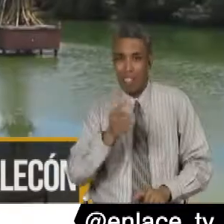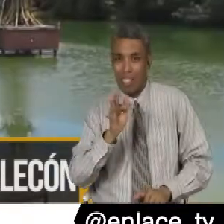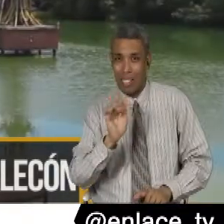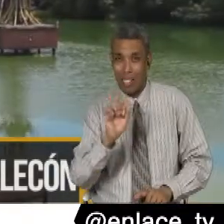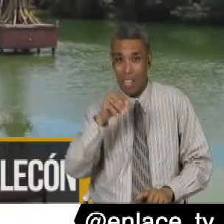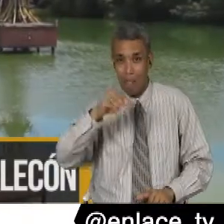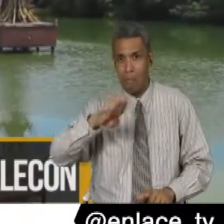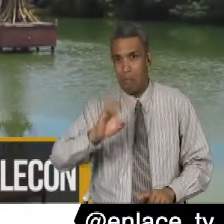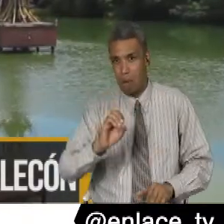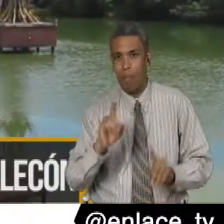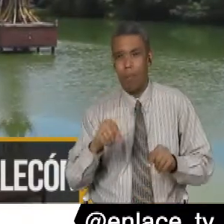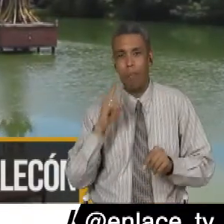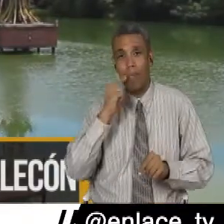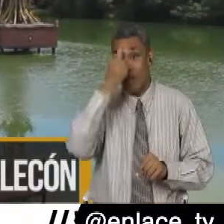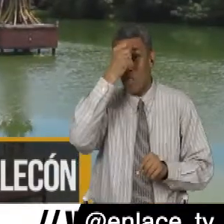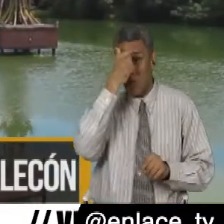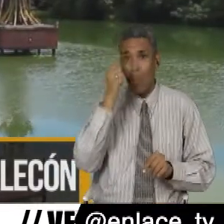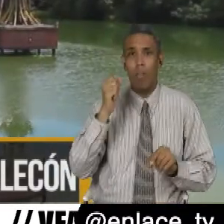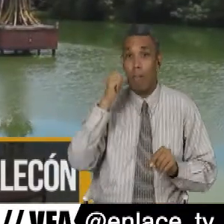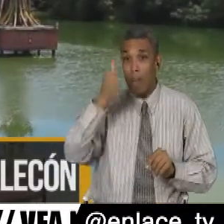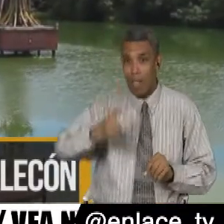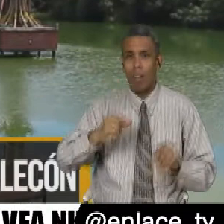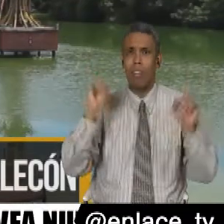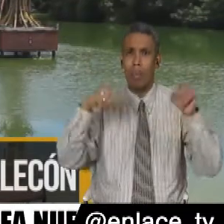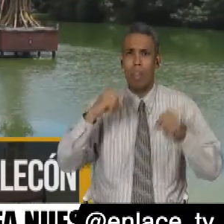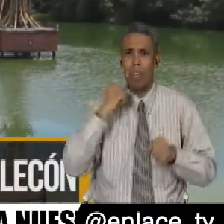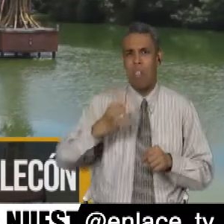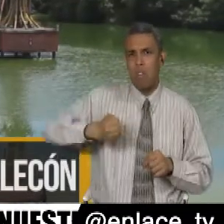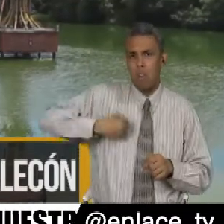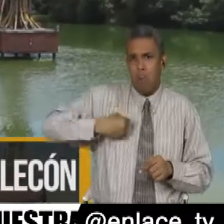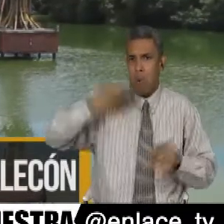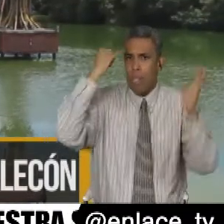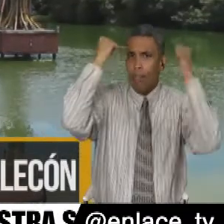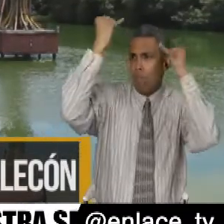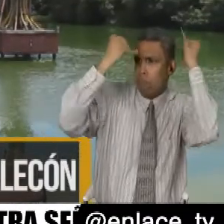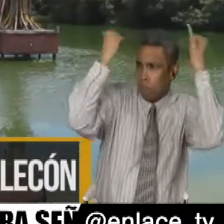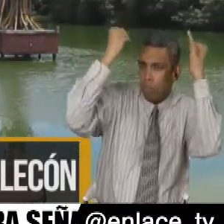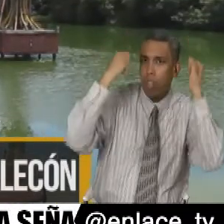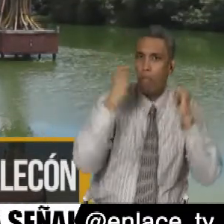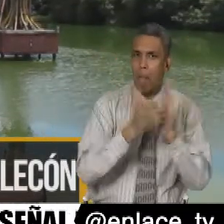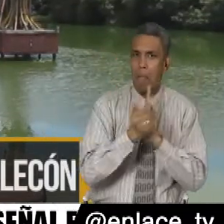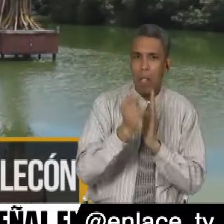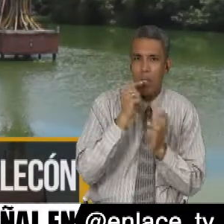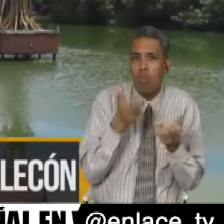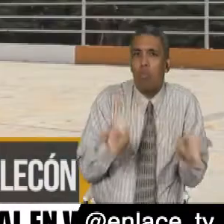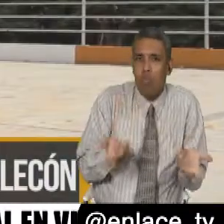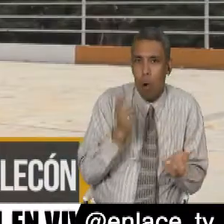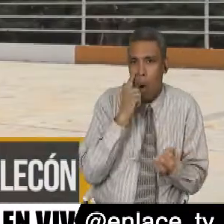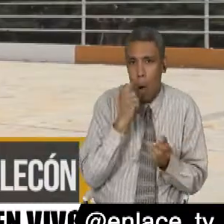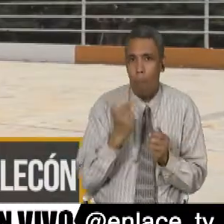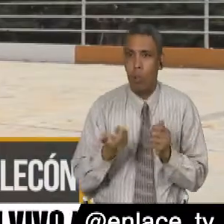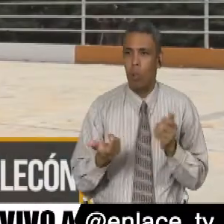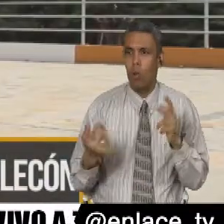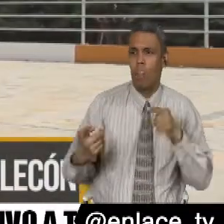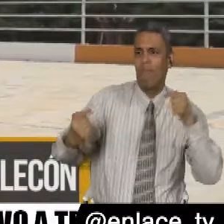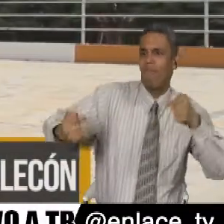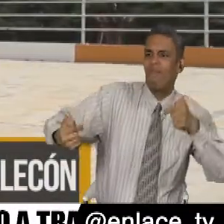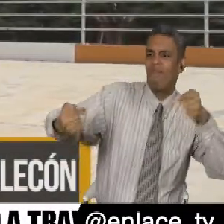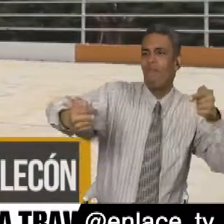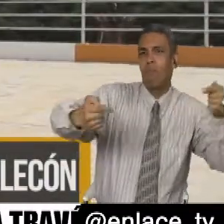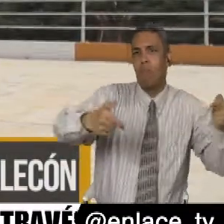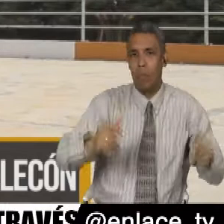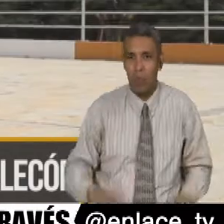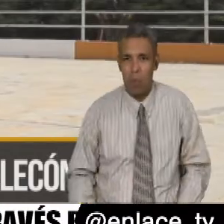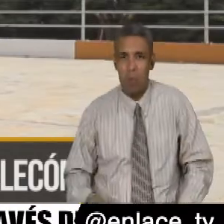tomarán los jóvenes de la ciudad quienes pondrán a prueba su creatividad agilidad y ritmo en una guerra de djs en el malecón del